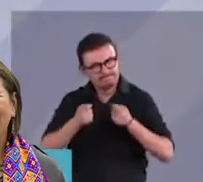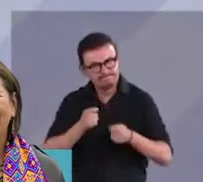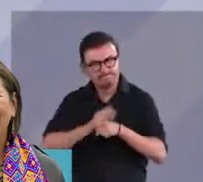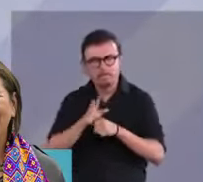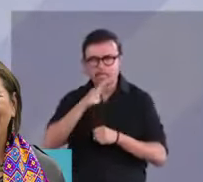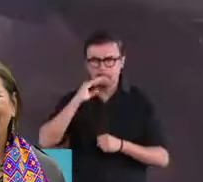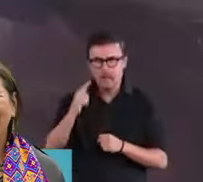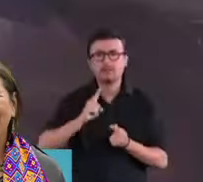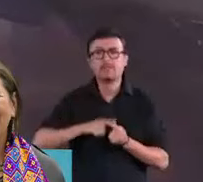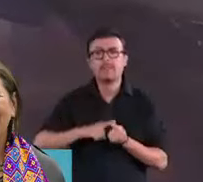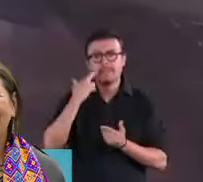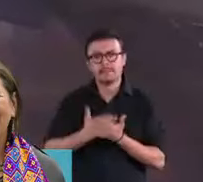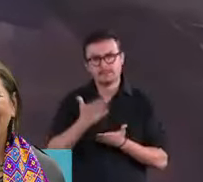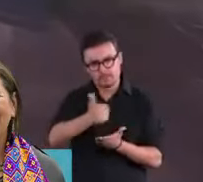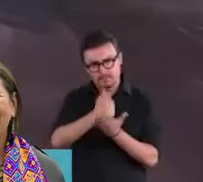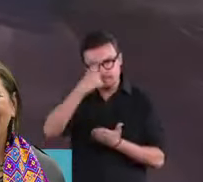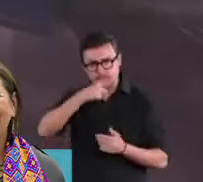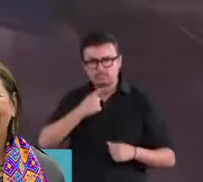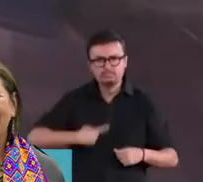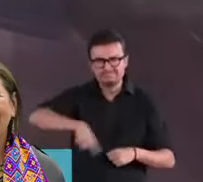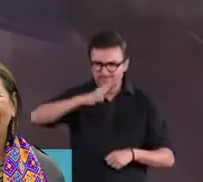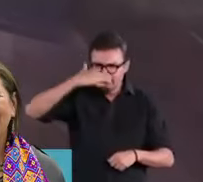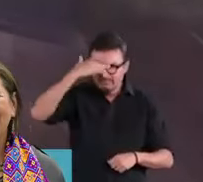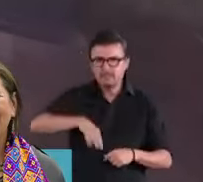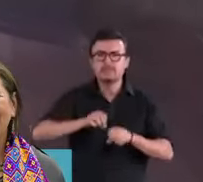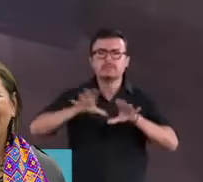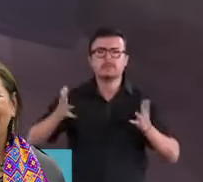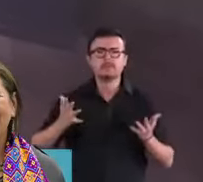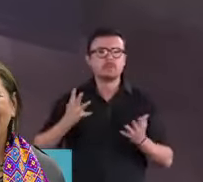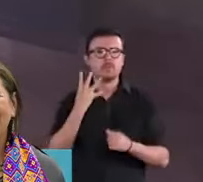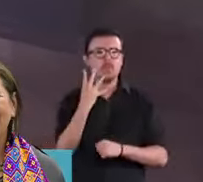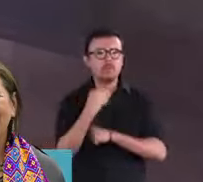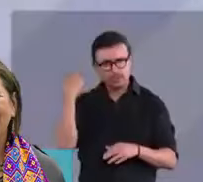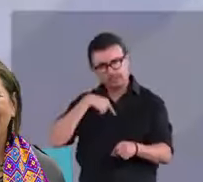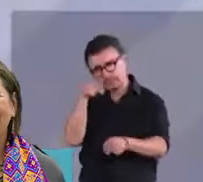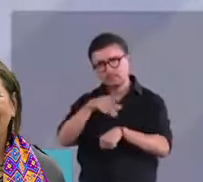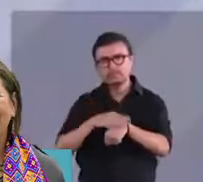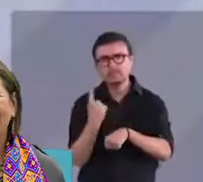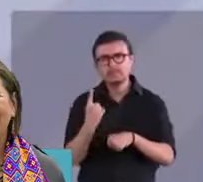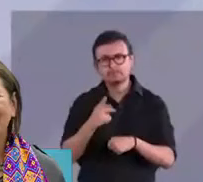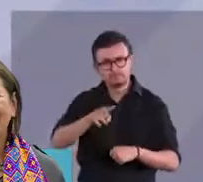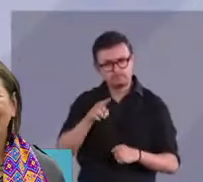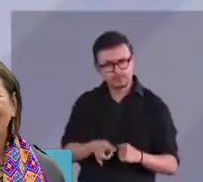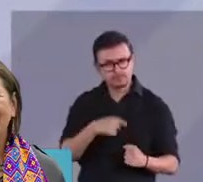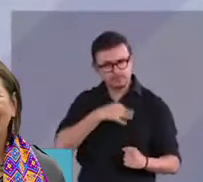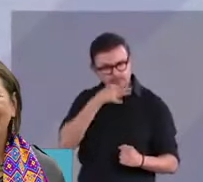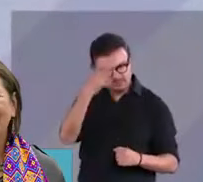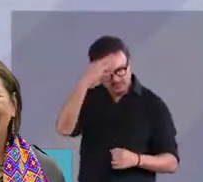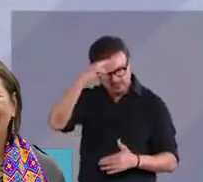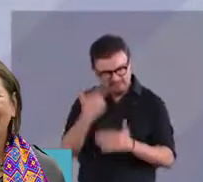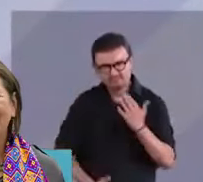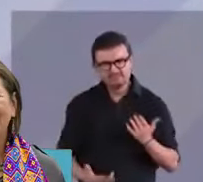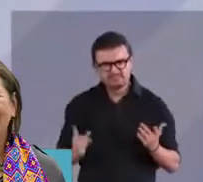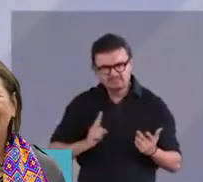la pandemia. Es claro que hay 1,750,000 niños fuera de la escuela. Es claro que no hay medicamentos.